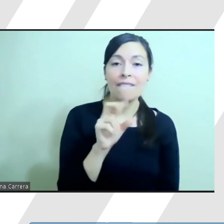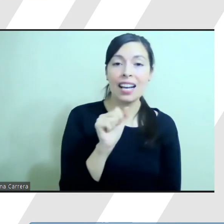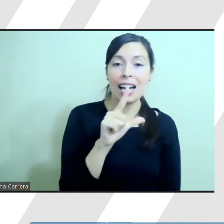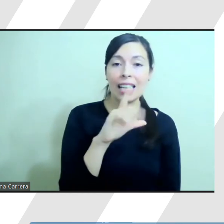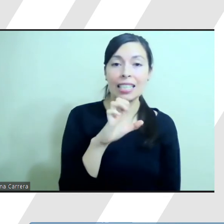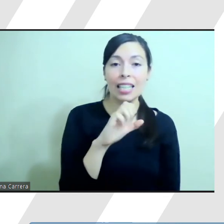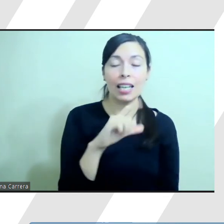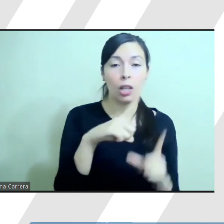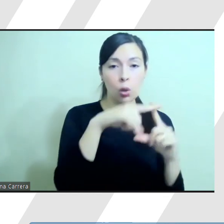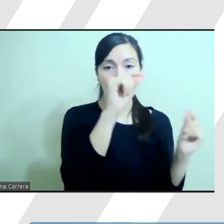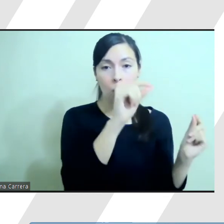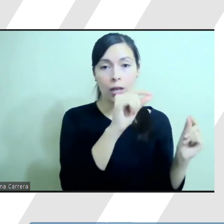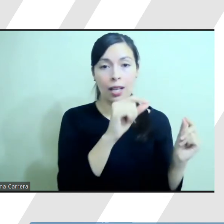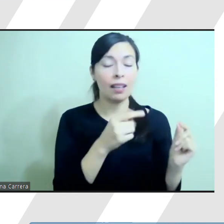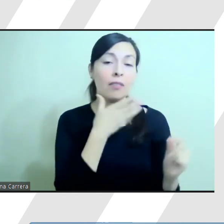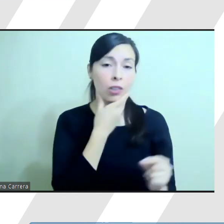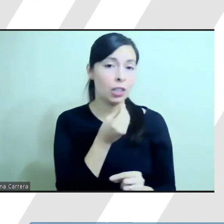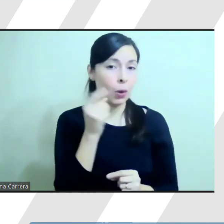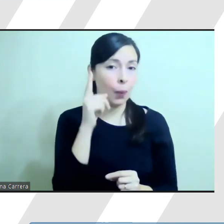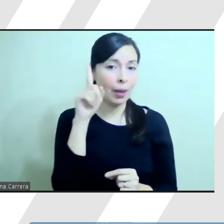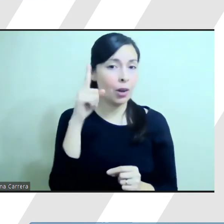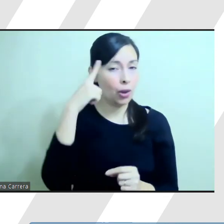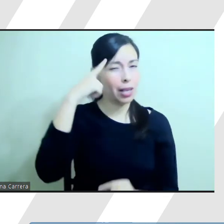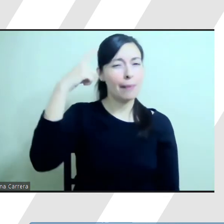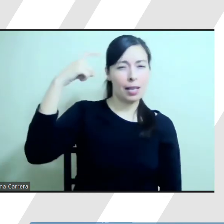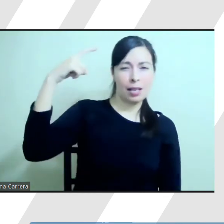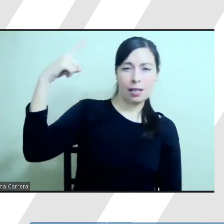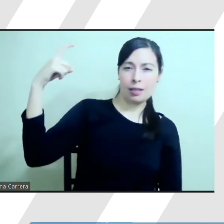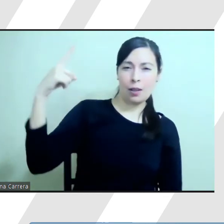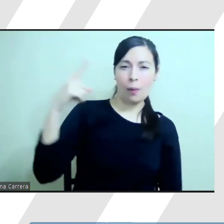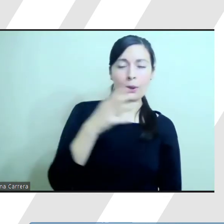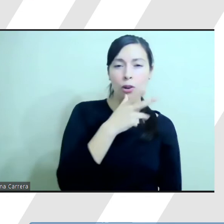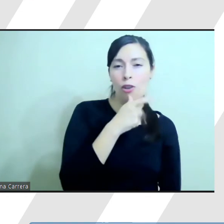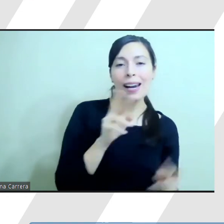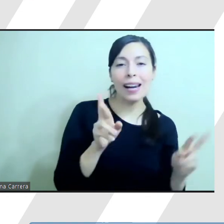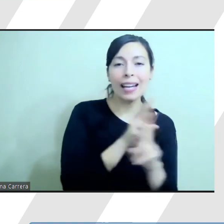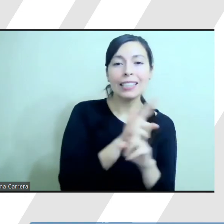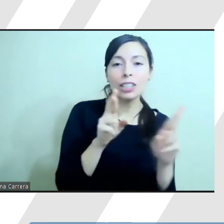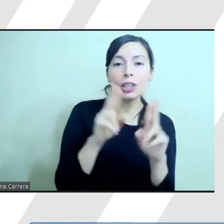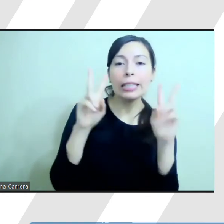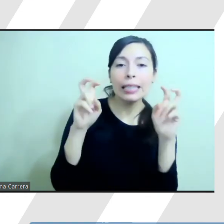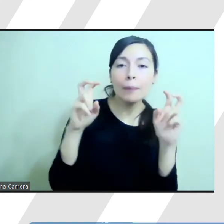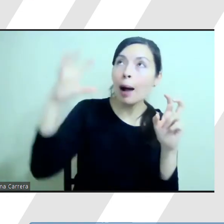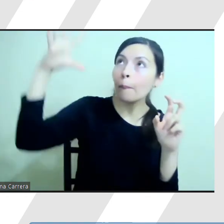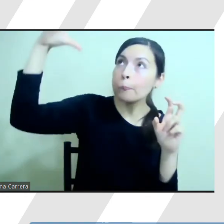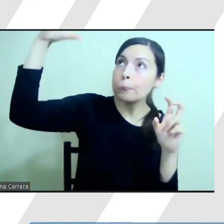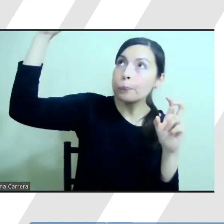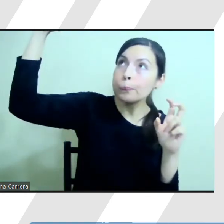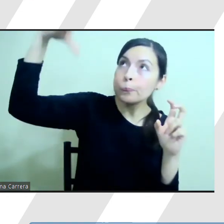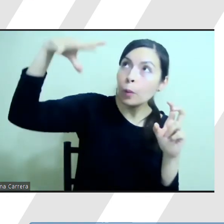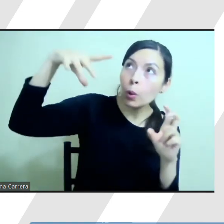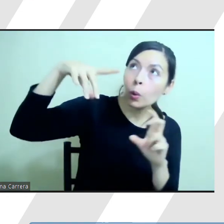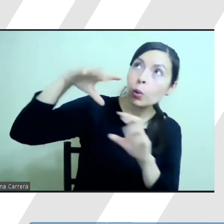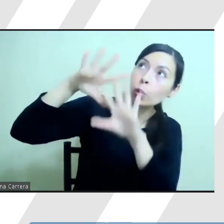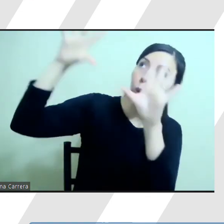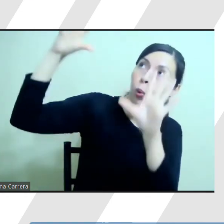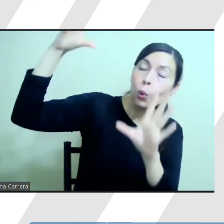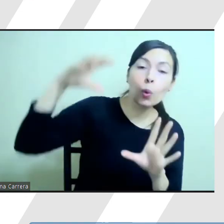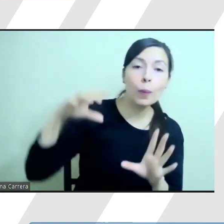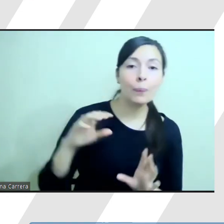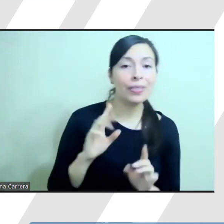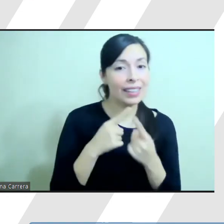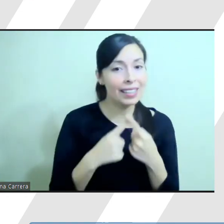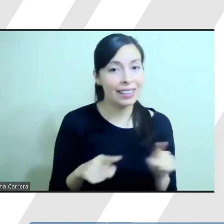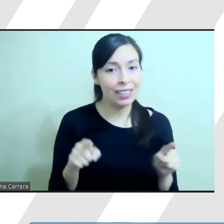imaginación. No tiene una conexión directa con eventos cósmicos. Monturaqui sí. Monturaqui es resultado de un